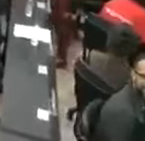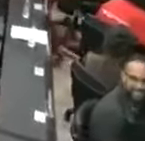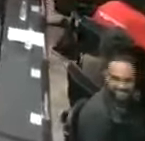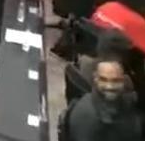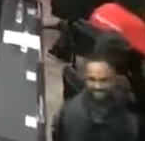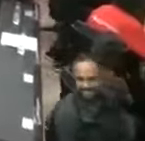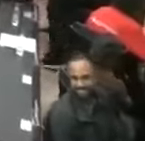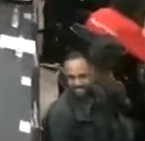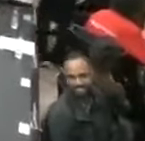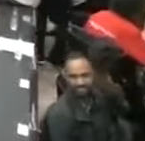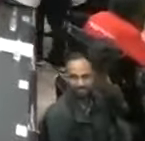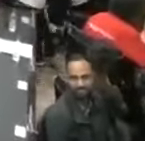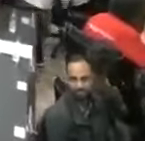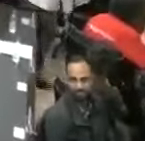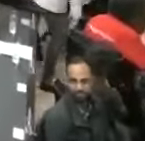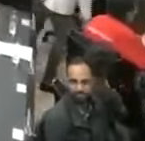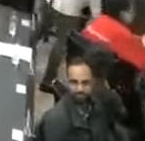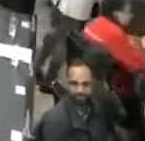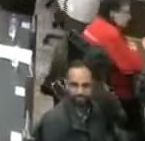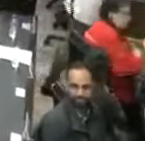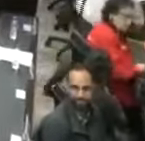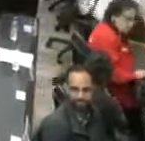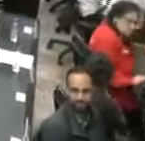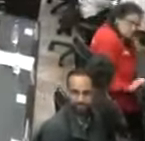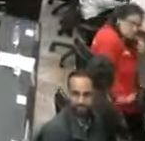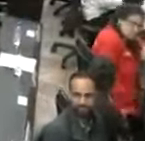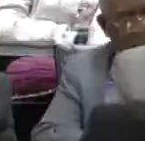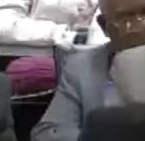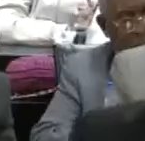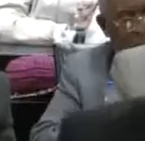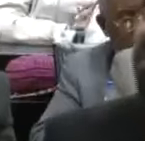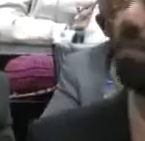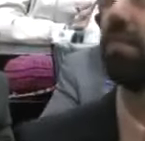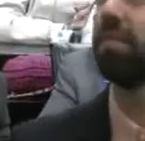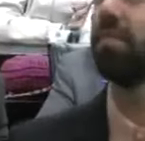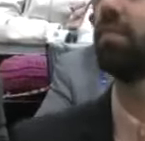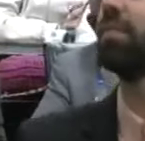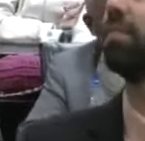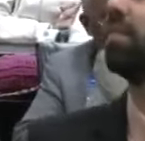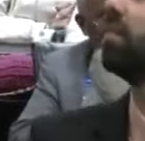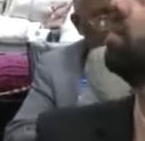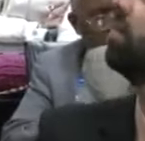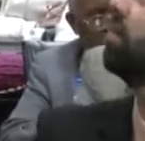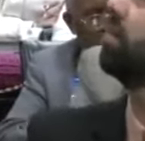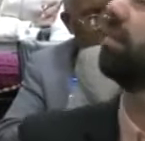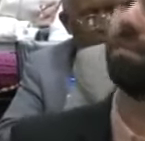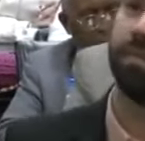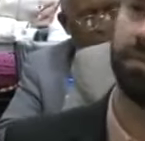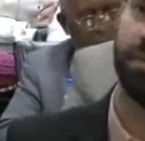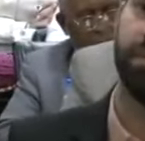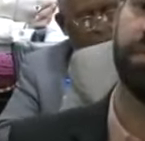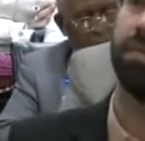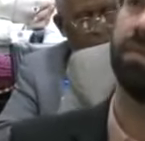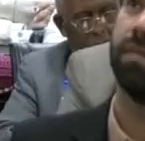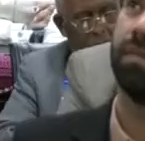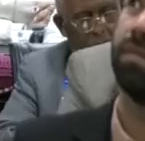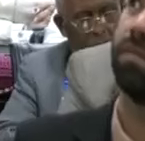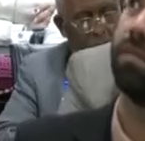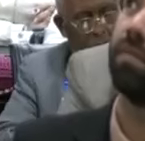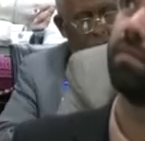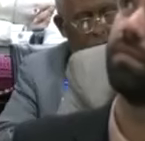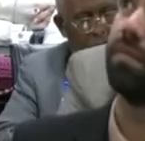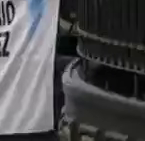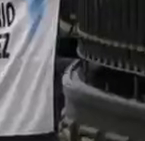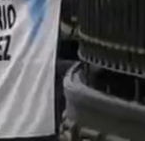Sí, presidente, medios de comunicación y estimados invitados con quienes hemos